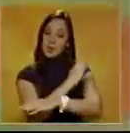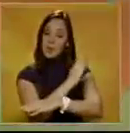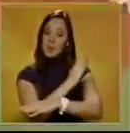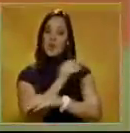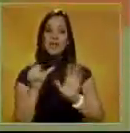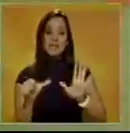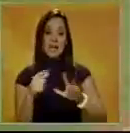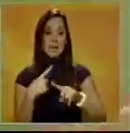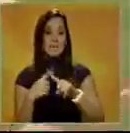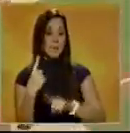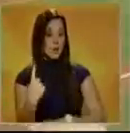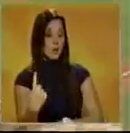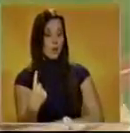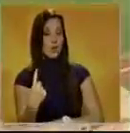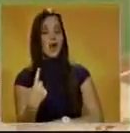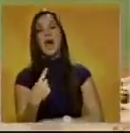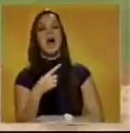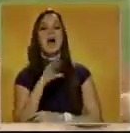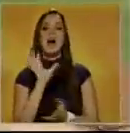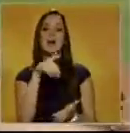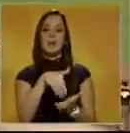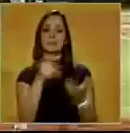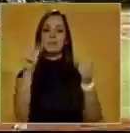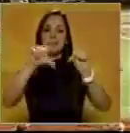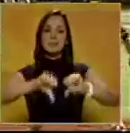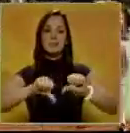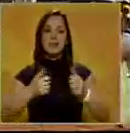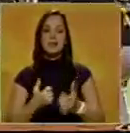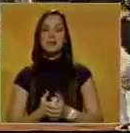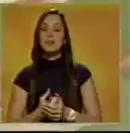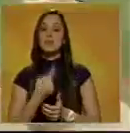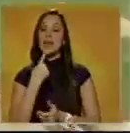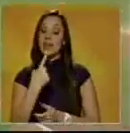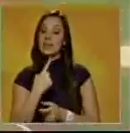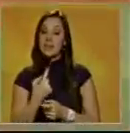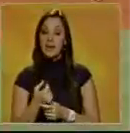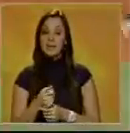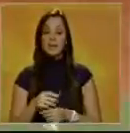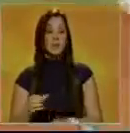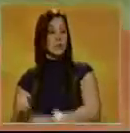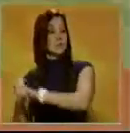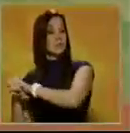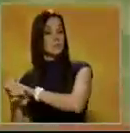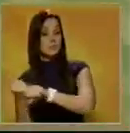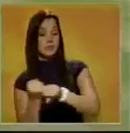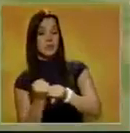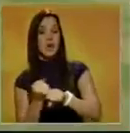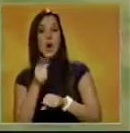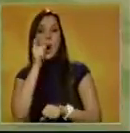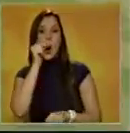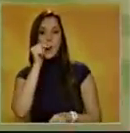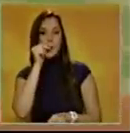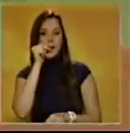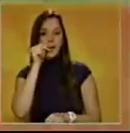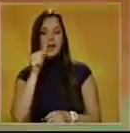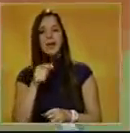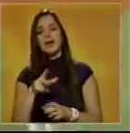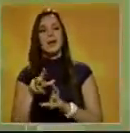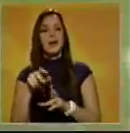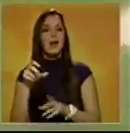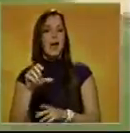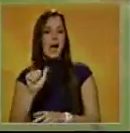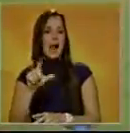1. Alex Cabrera destacó con el quinto jonrón de la campaña y el 129 de por vida. El Samurai quedó un vuelo cerca de la